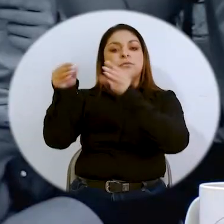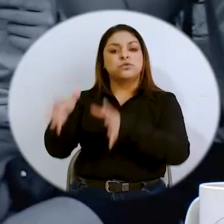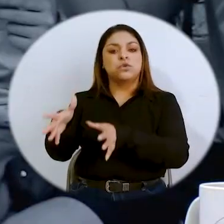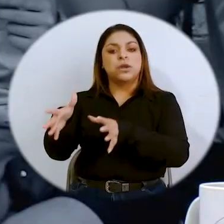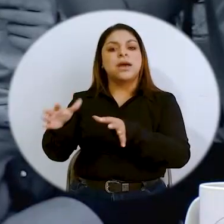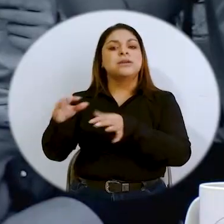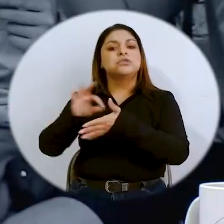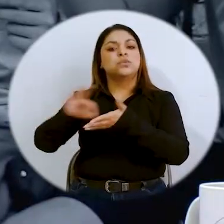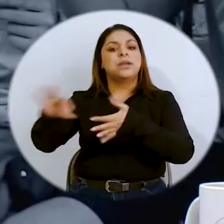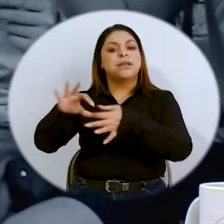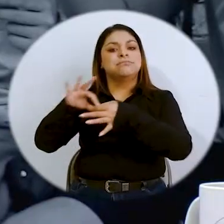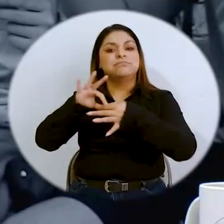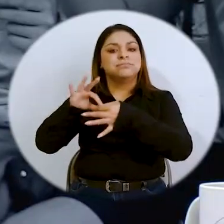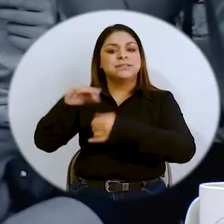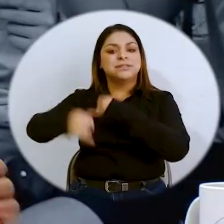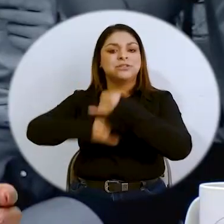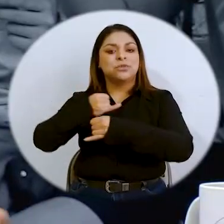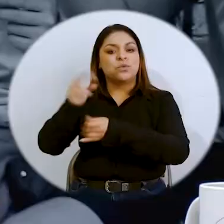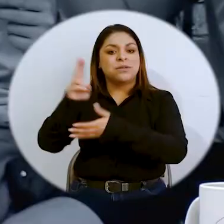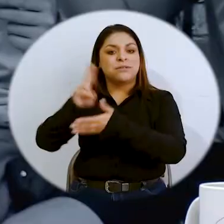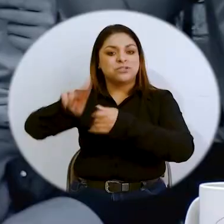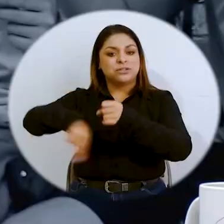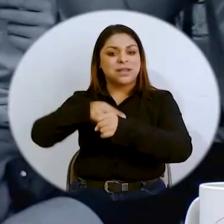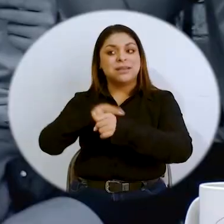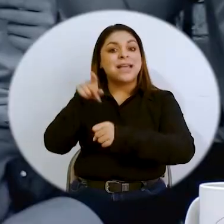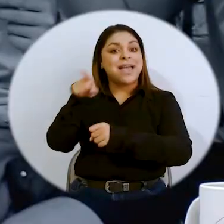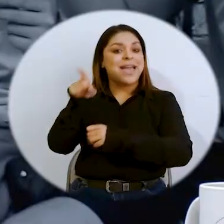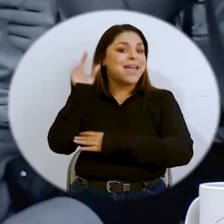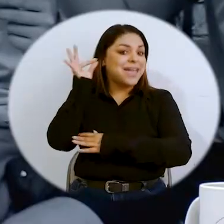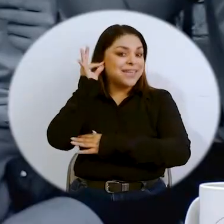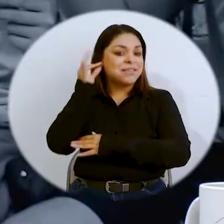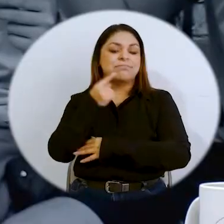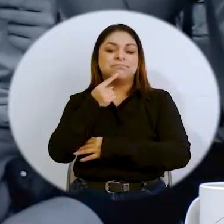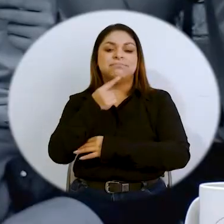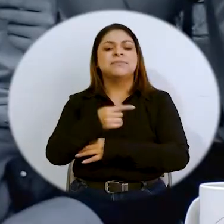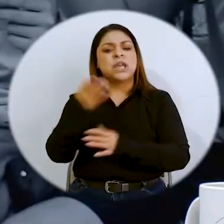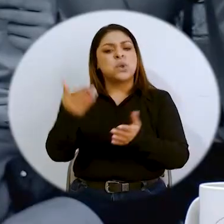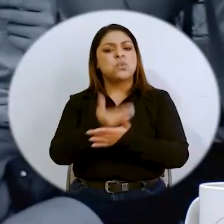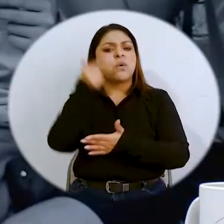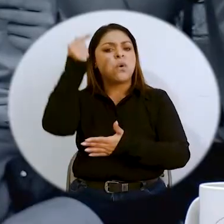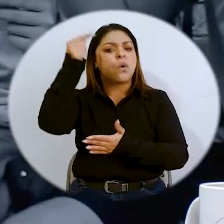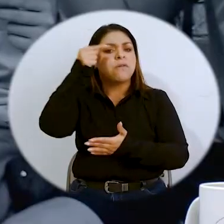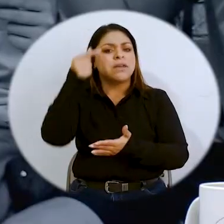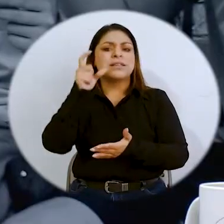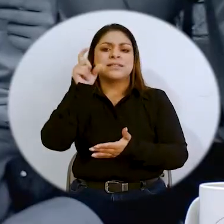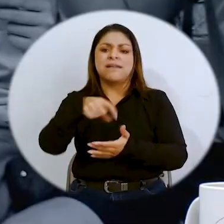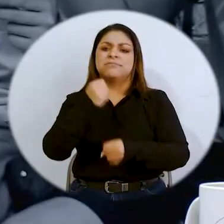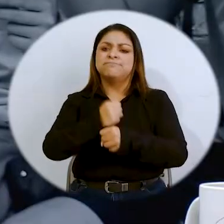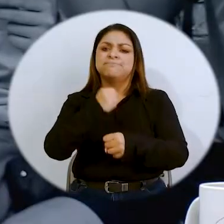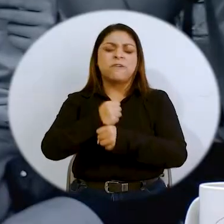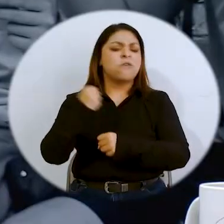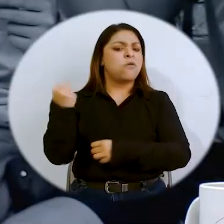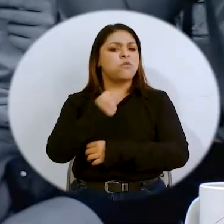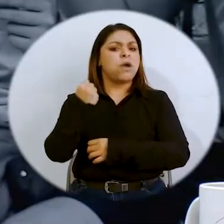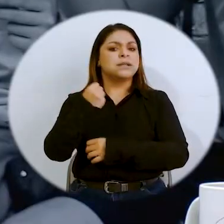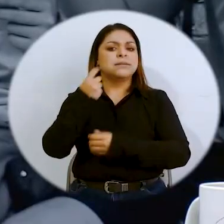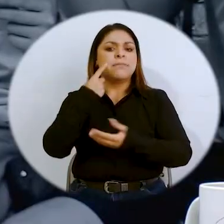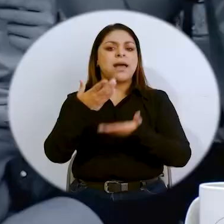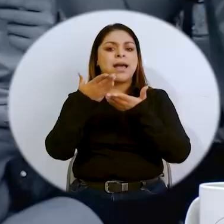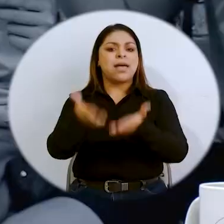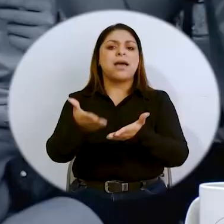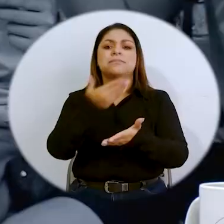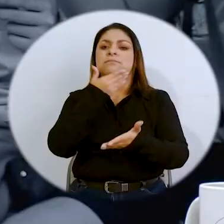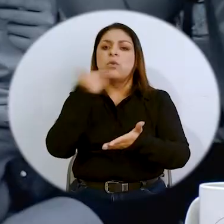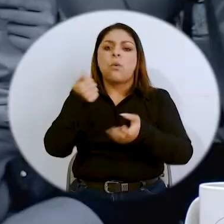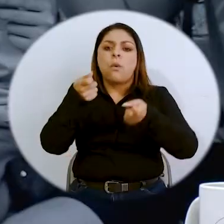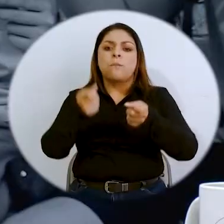es académica de la Escuela de Relaciones Internacionales de la Universidad Nacional, quien considera que el nuevo gobierno debe trabajar fuertemente